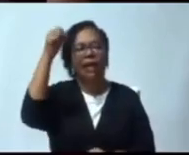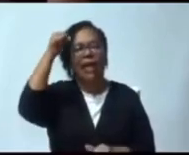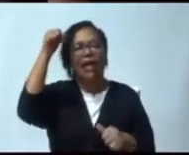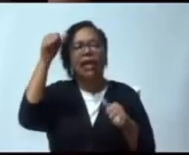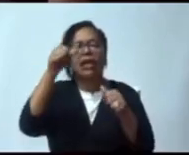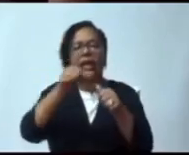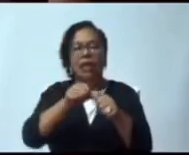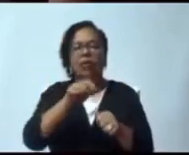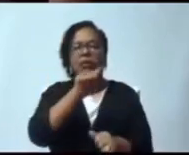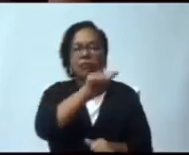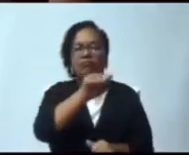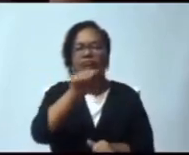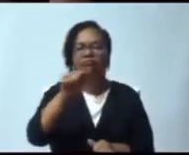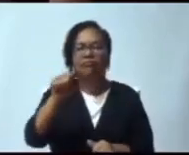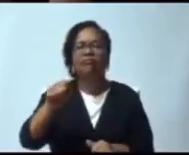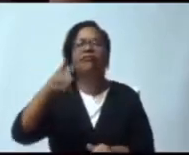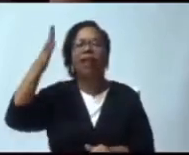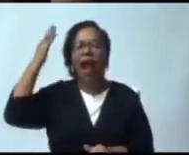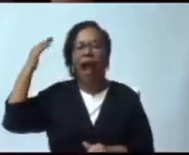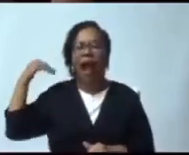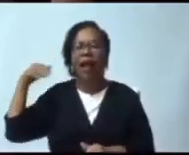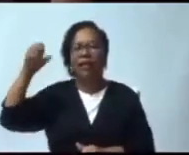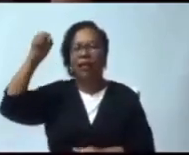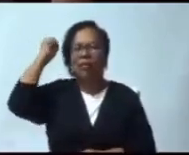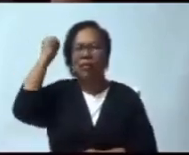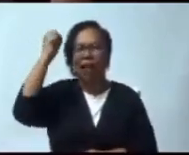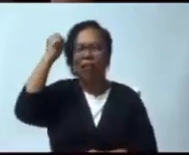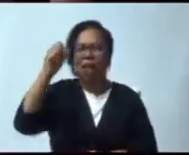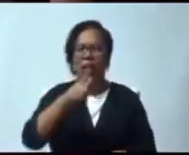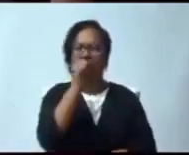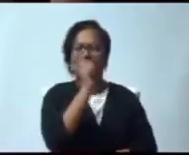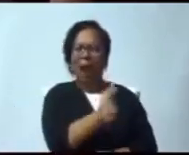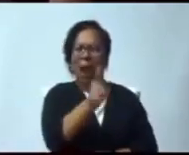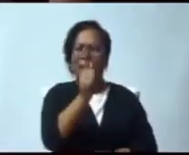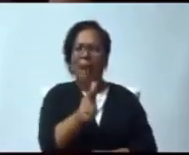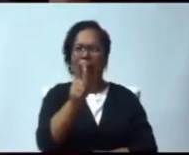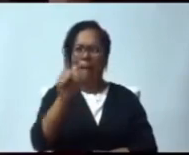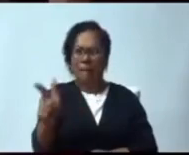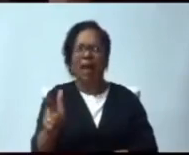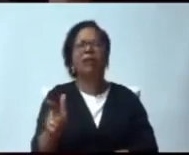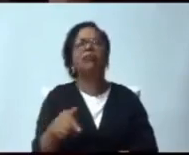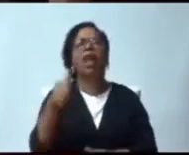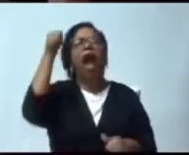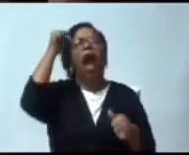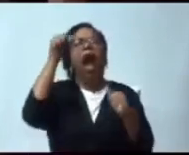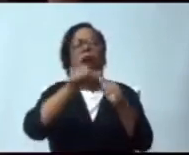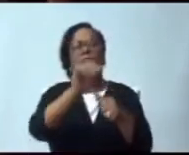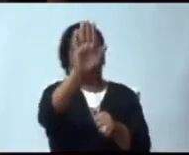fusilados por luchar por reivindicaciones particulares. Esa es mi propuesta.